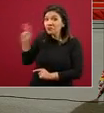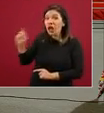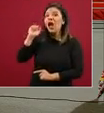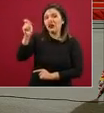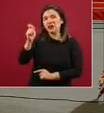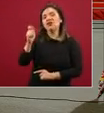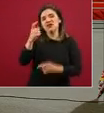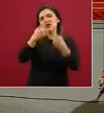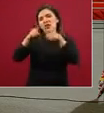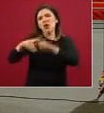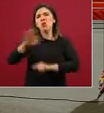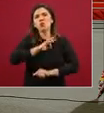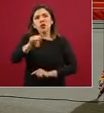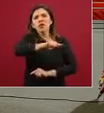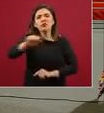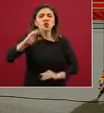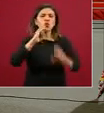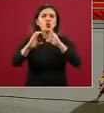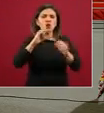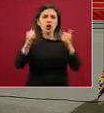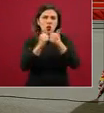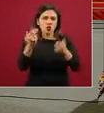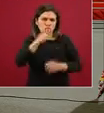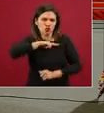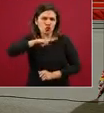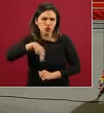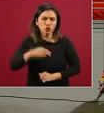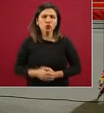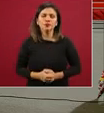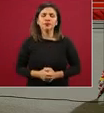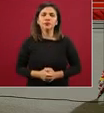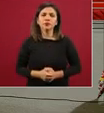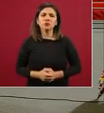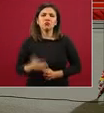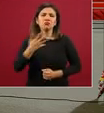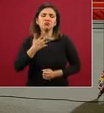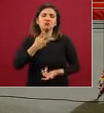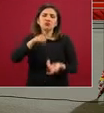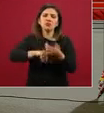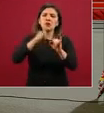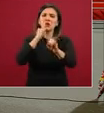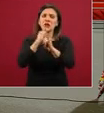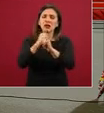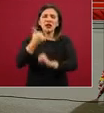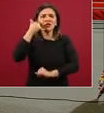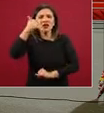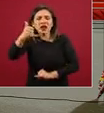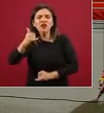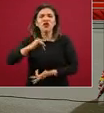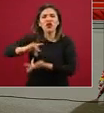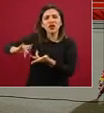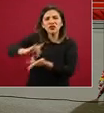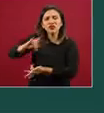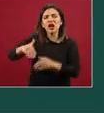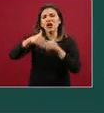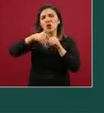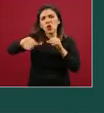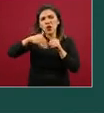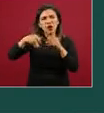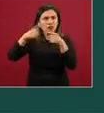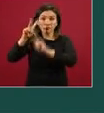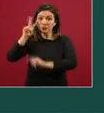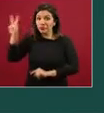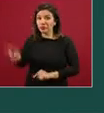en que se pueden comunicar con nosotros: nuestra plataforma, nuestros teléfonos, nuestras redes sociales, nuestro correo